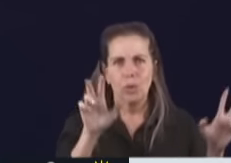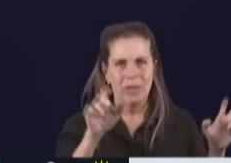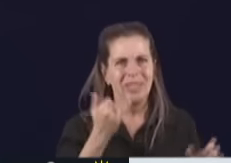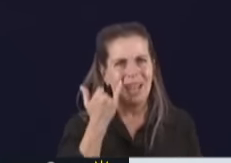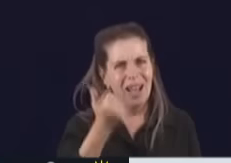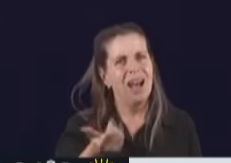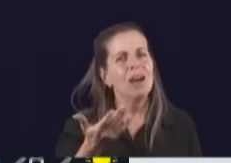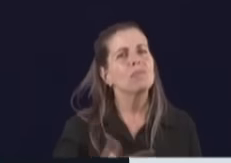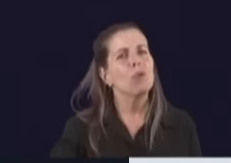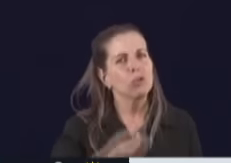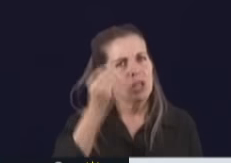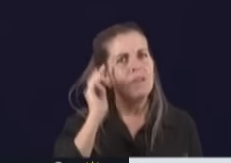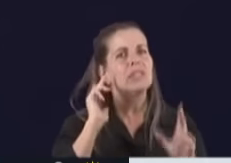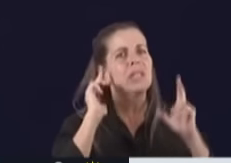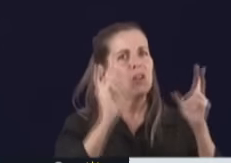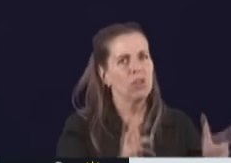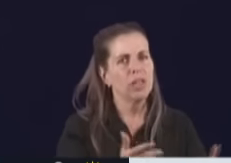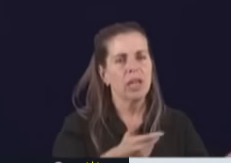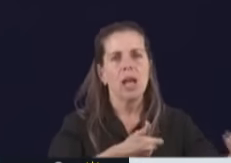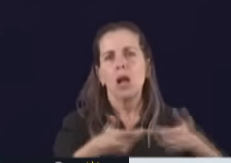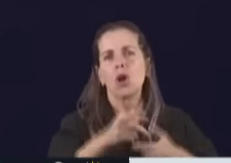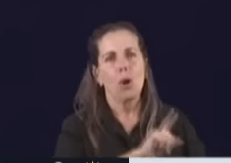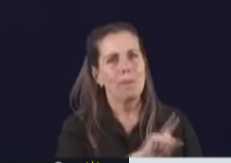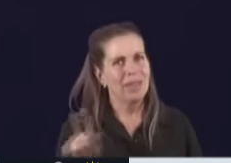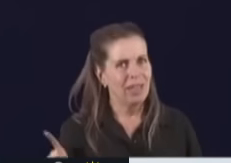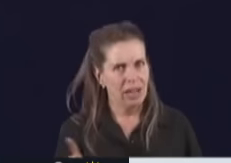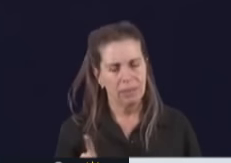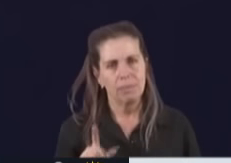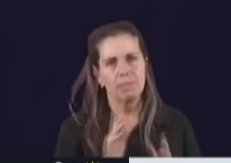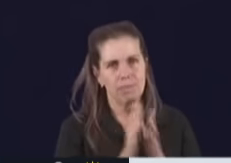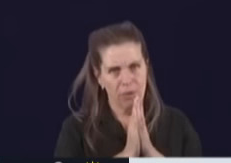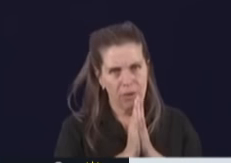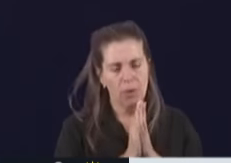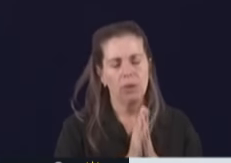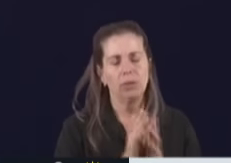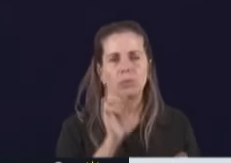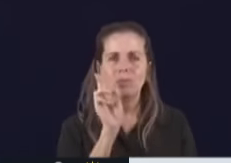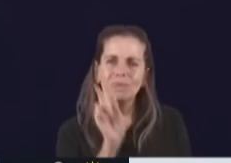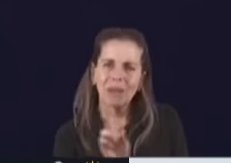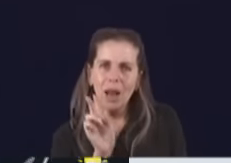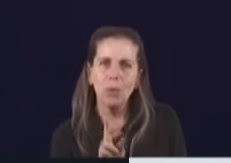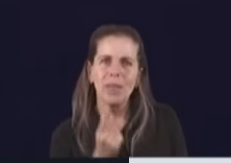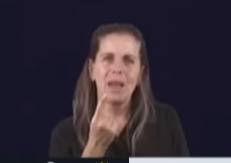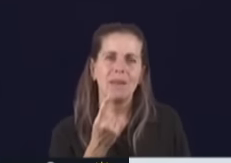otras oportunidades, lo vuelvo a repetir, no es mala voluntad, es simplemente un tema de seguridad